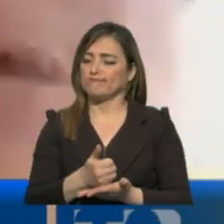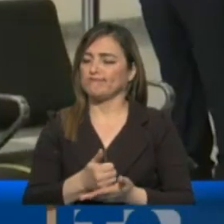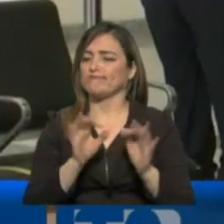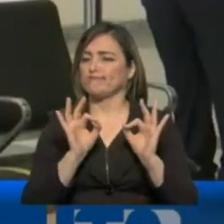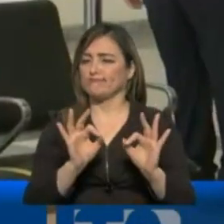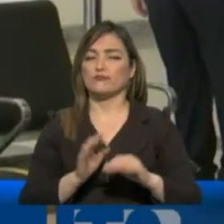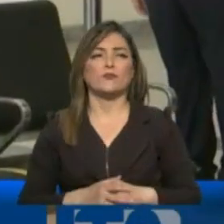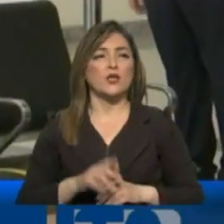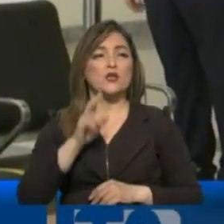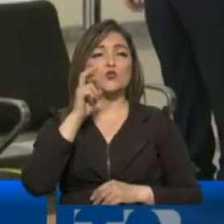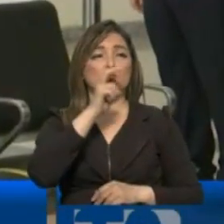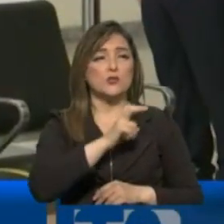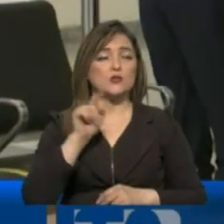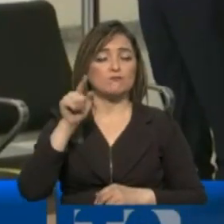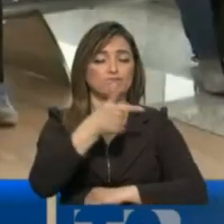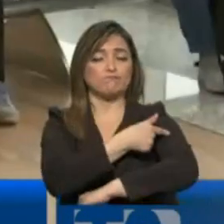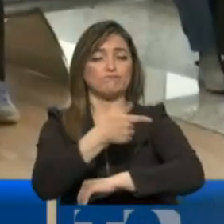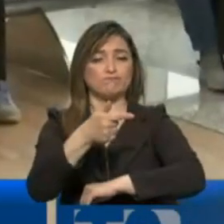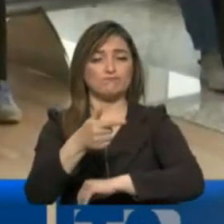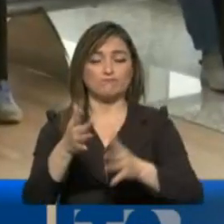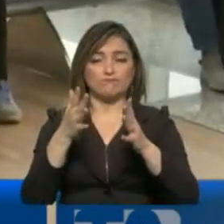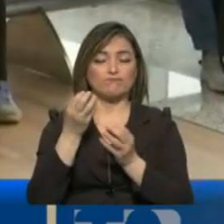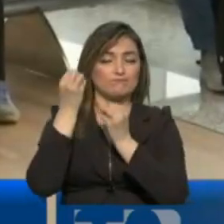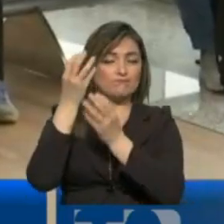beneficioso. Y mientras los turistas ya vacunados se enteren